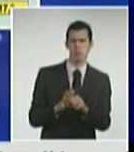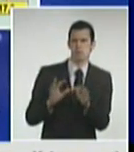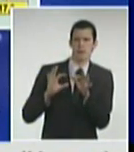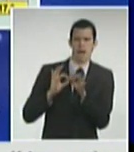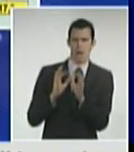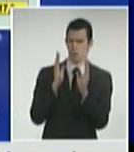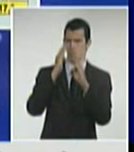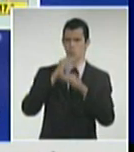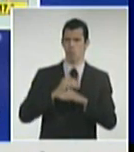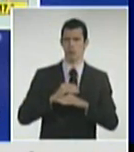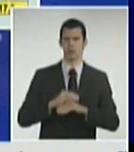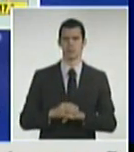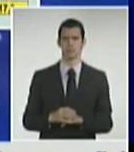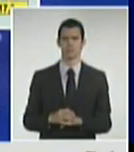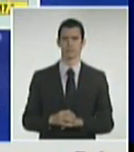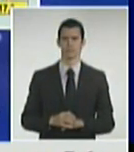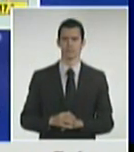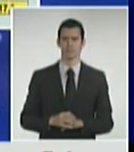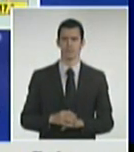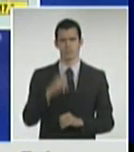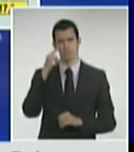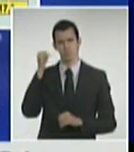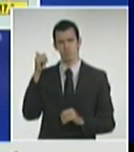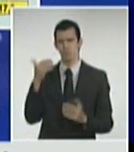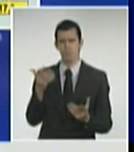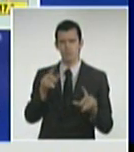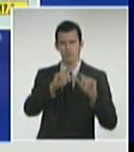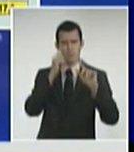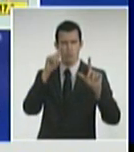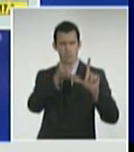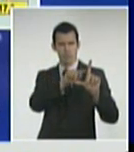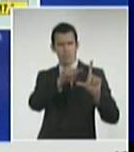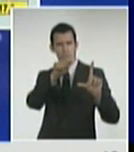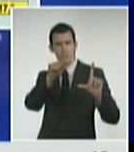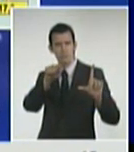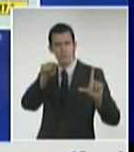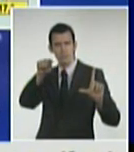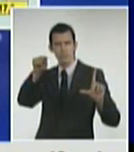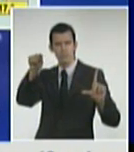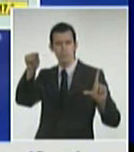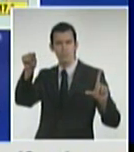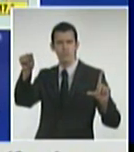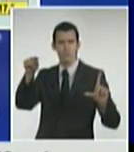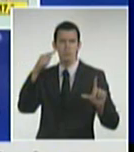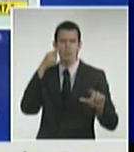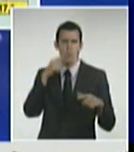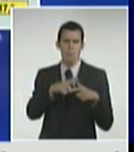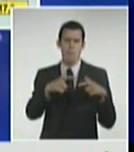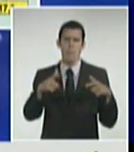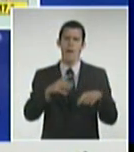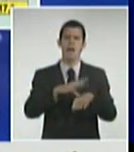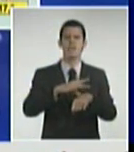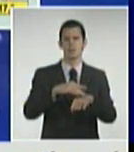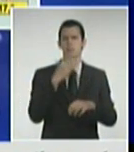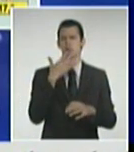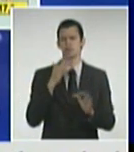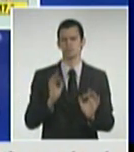de los casos confirmados por día en Cuba, que realmente se ha mantenido al